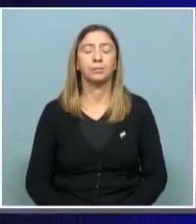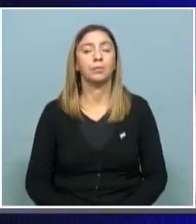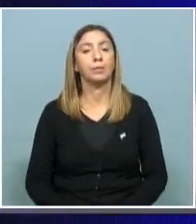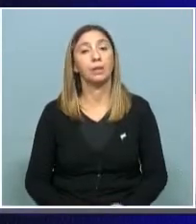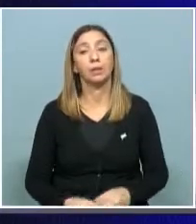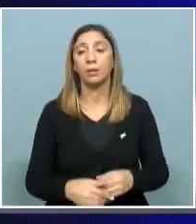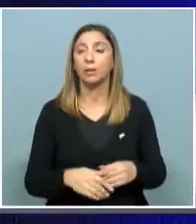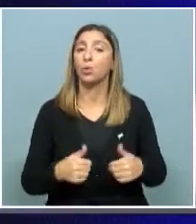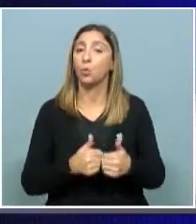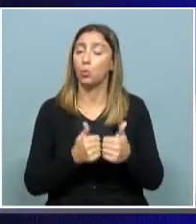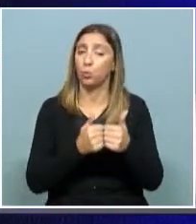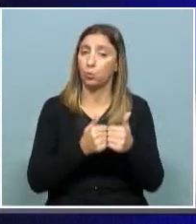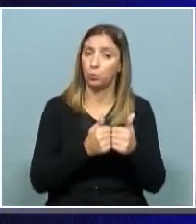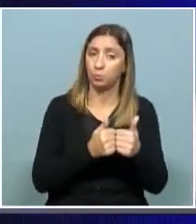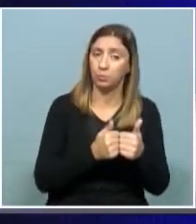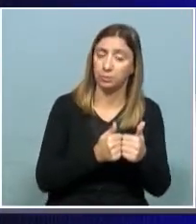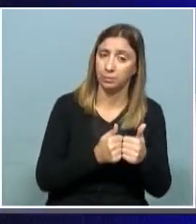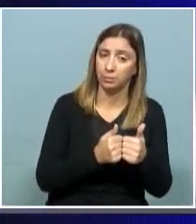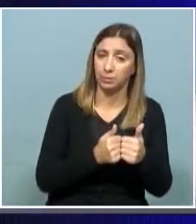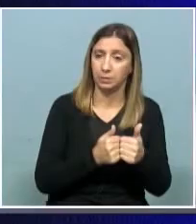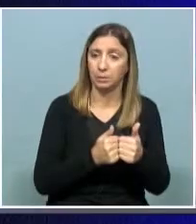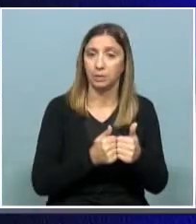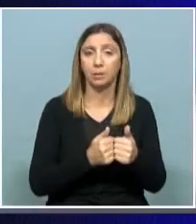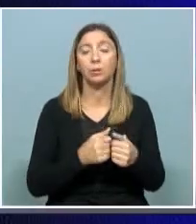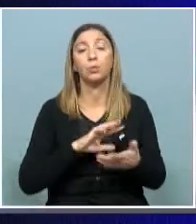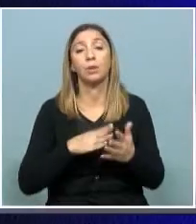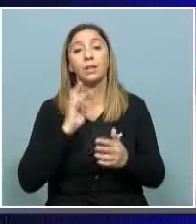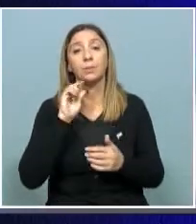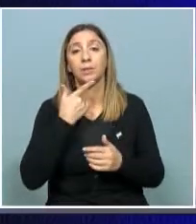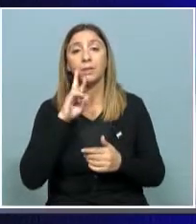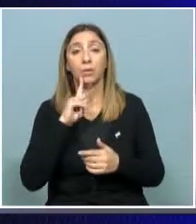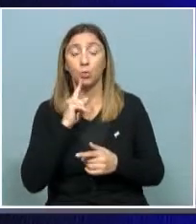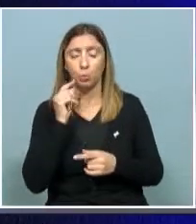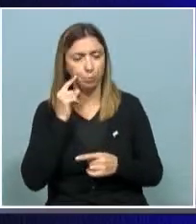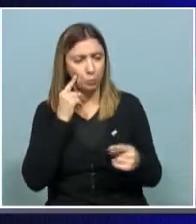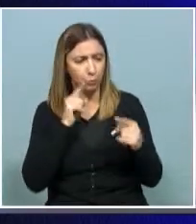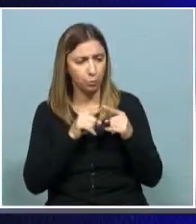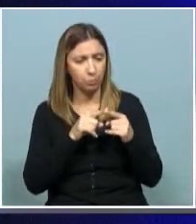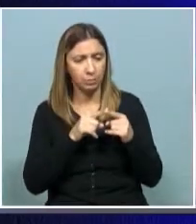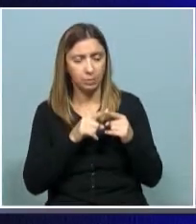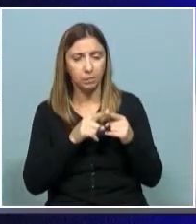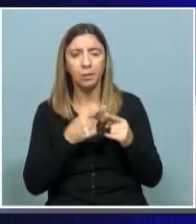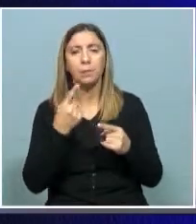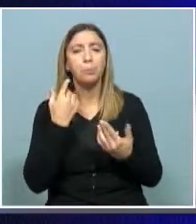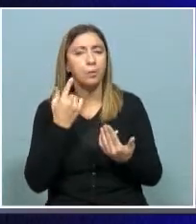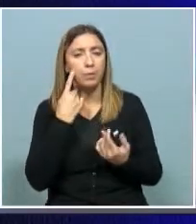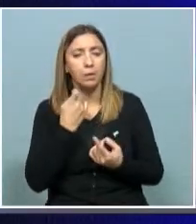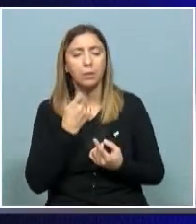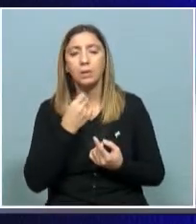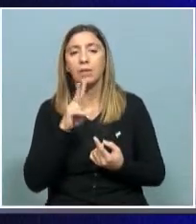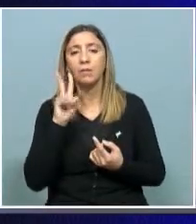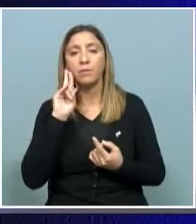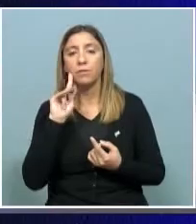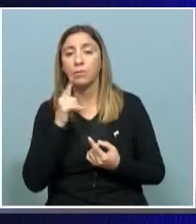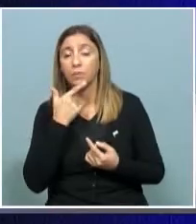hace un screening éste a través de lo que se llama panel respiratorio éste quien nos orienta a ver identificar si hay la presencia de un virus